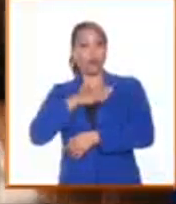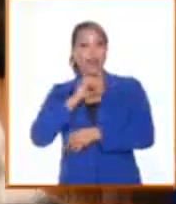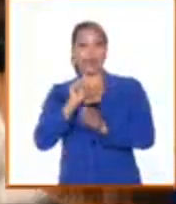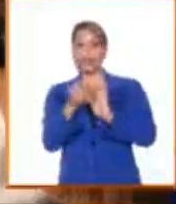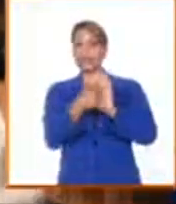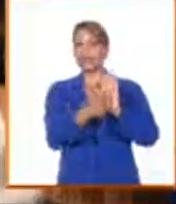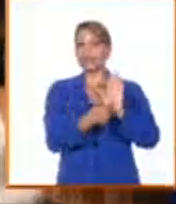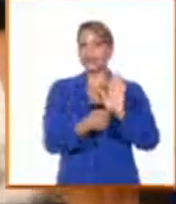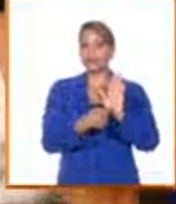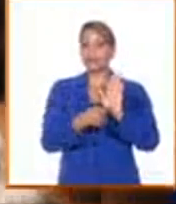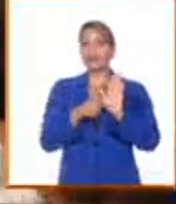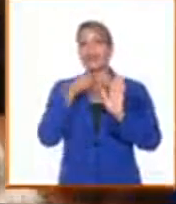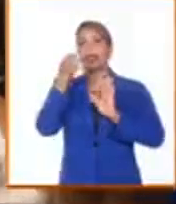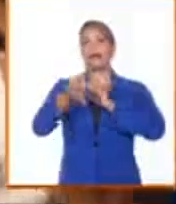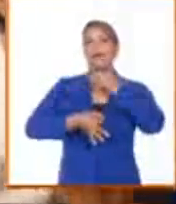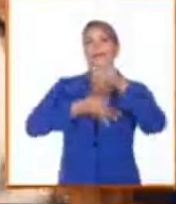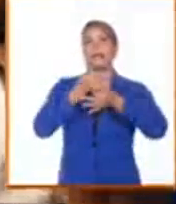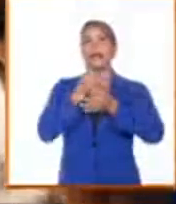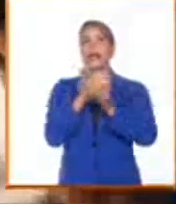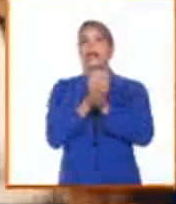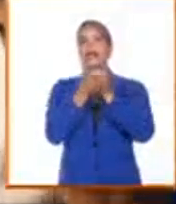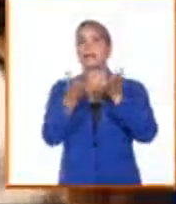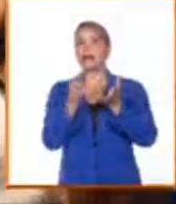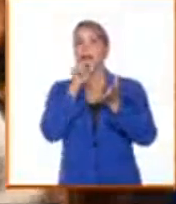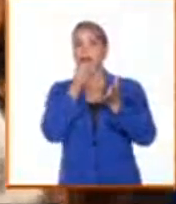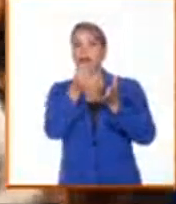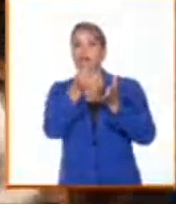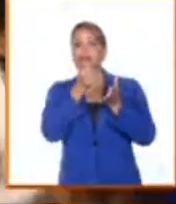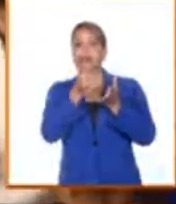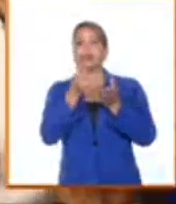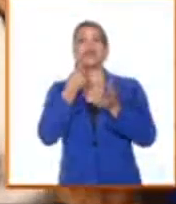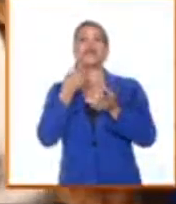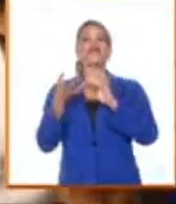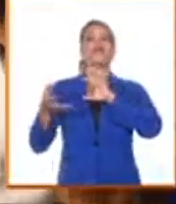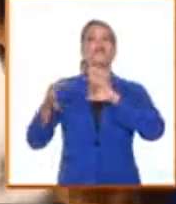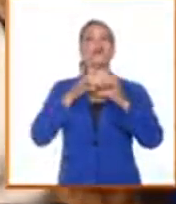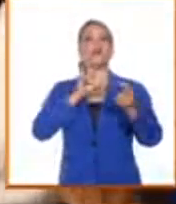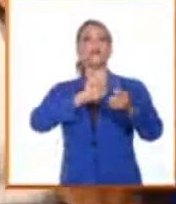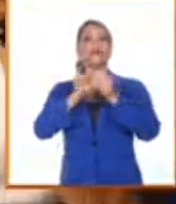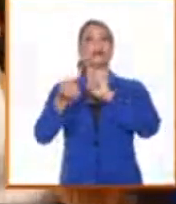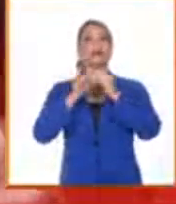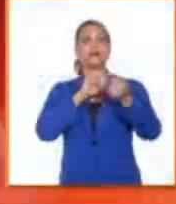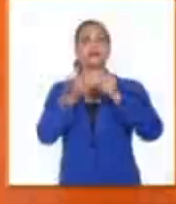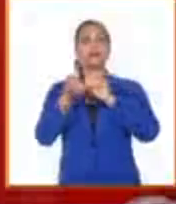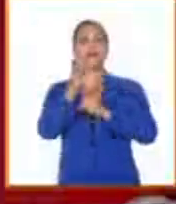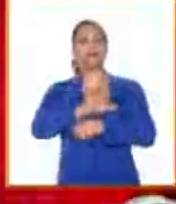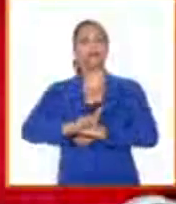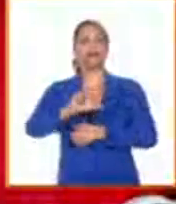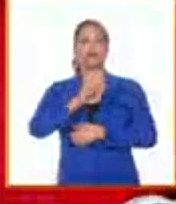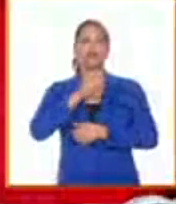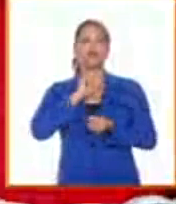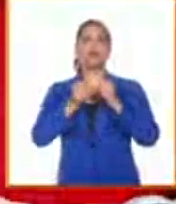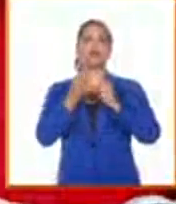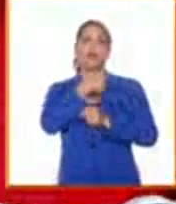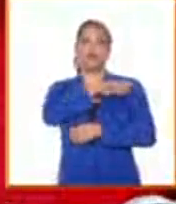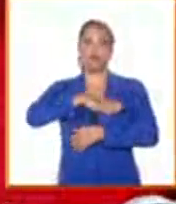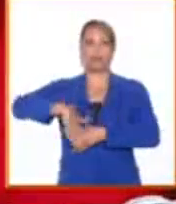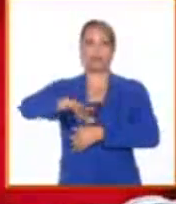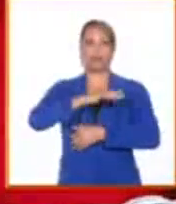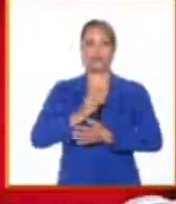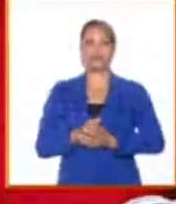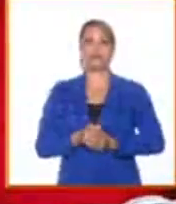la prensa debe formar parte de los mecanismos de control social y de control popular. Entonces, gestionar